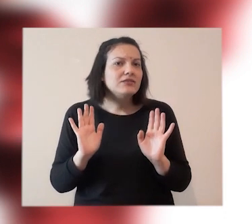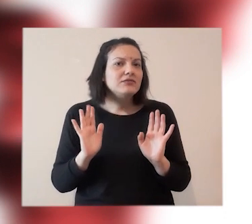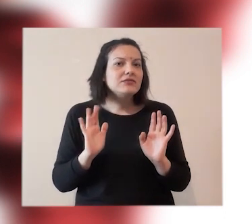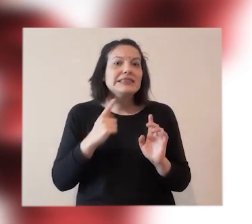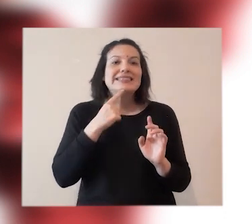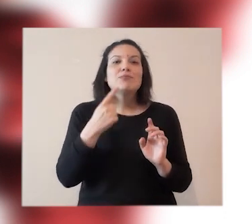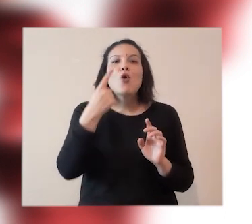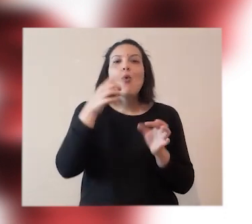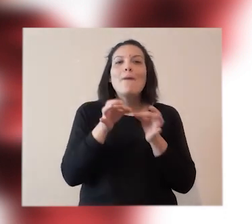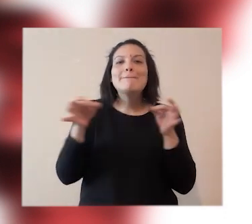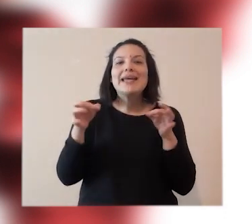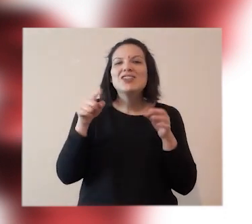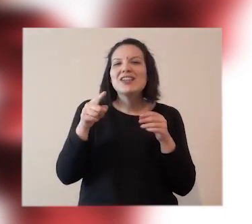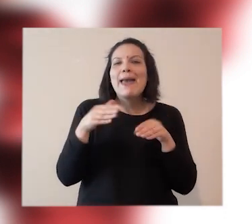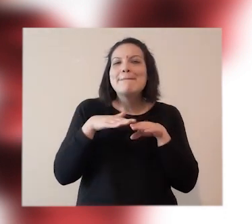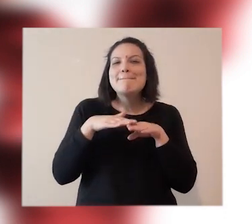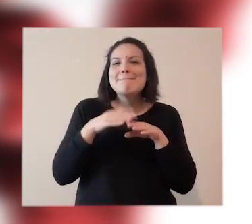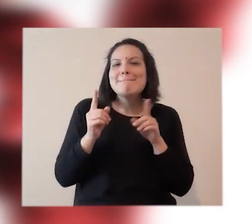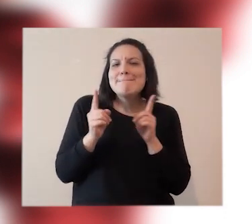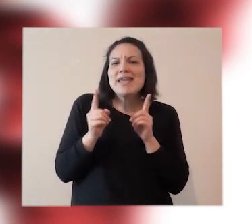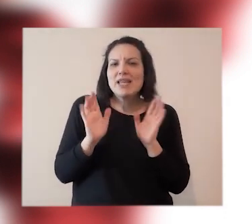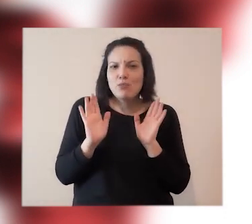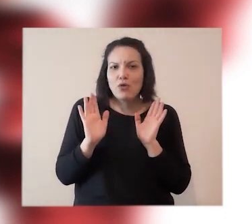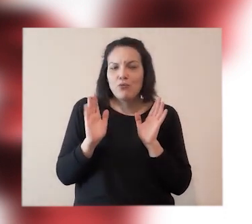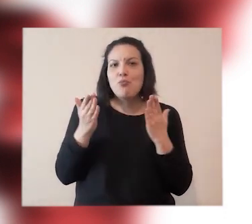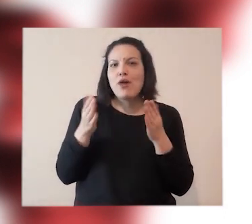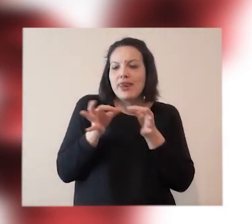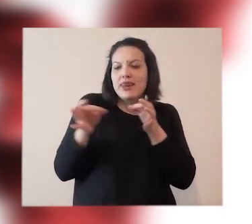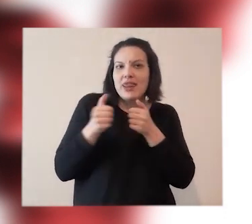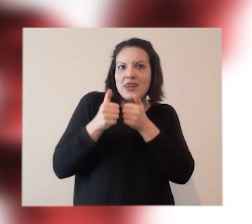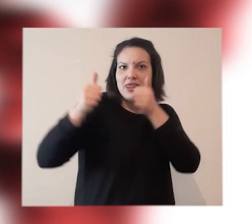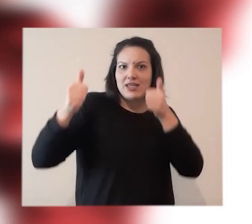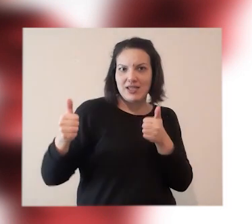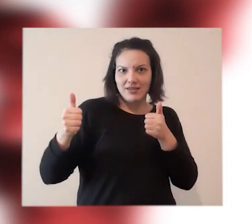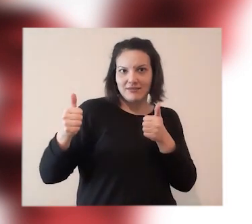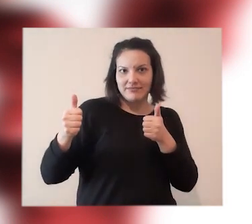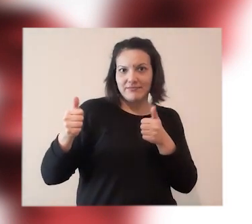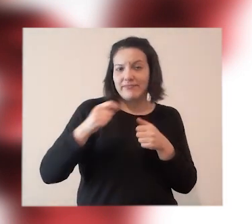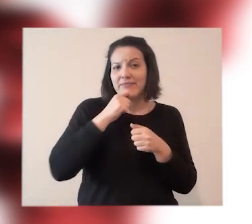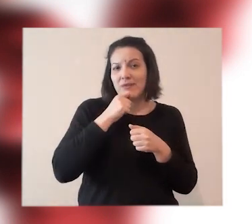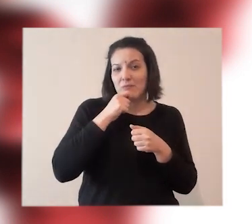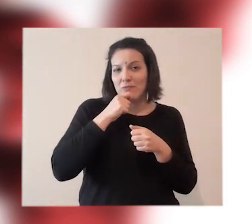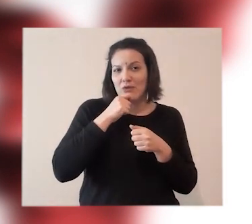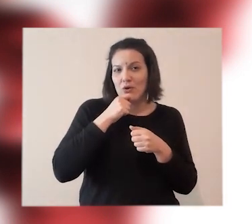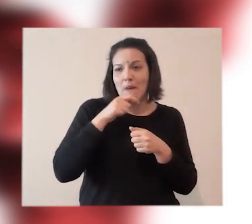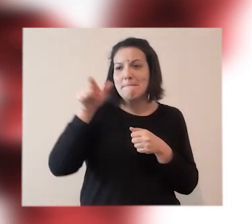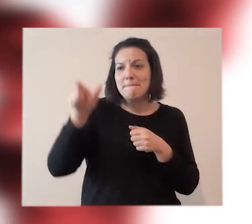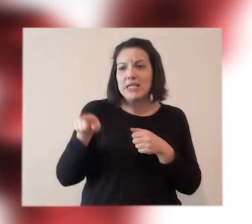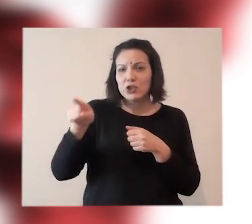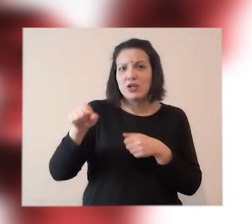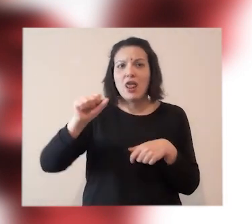1 metro, eso es lo mínimo como para poder mantener la distancia y evitar que si una persona, como hablábamos hoy, tose o